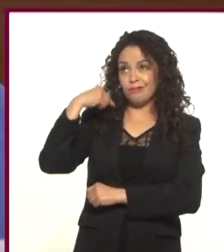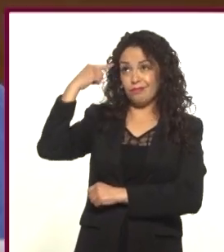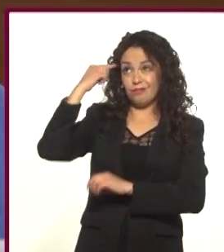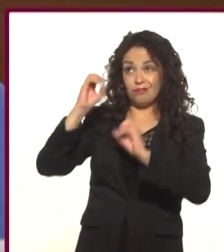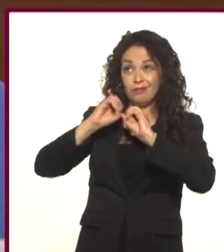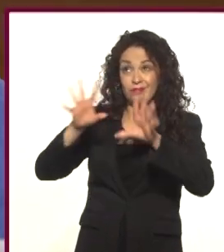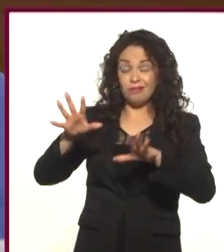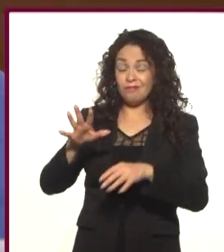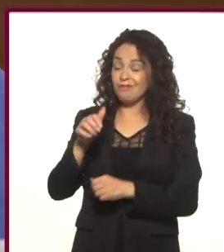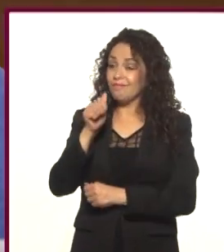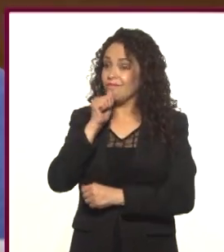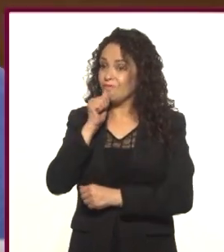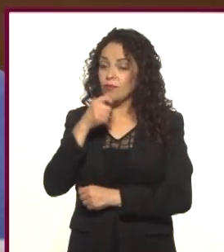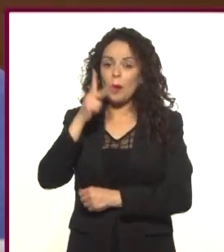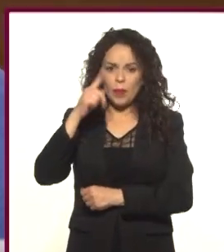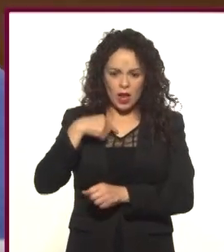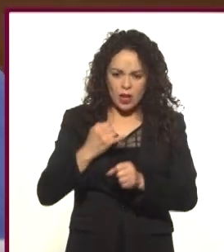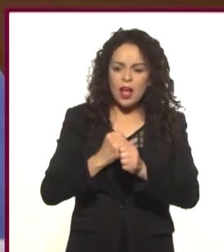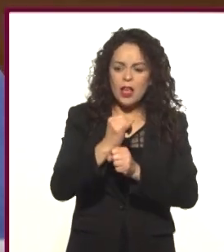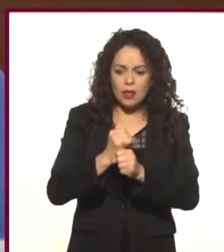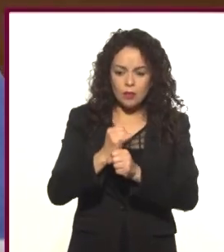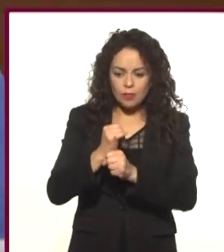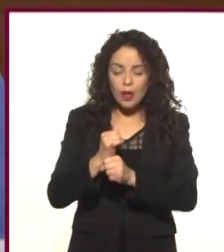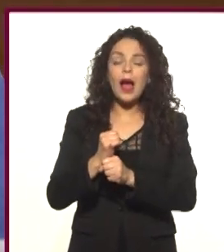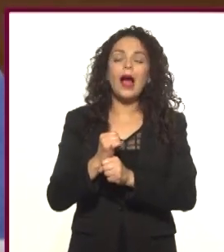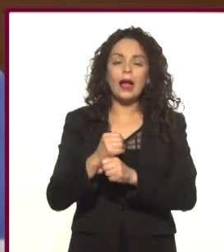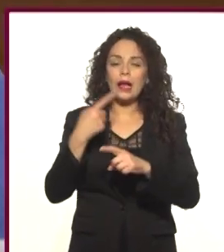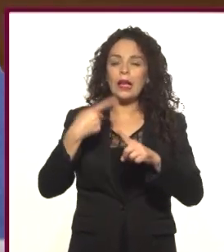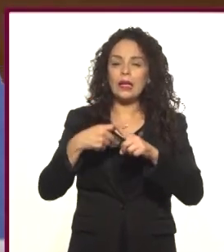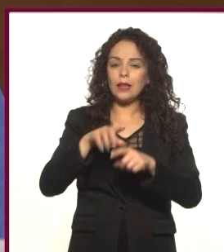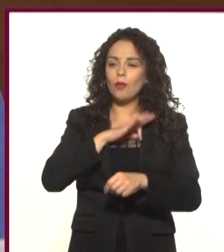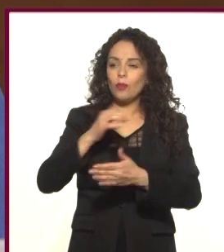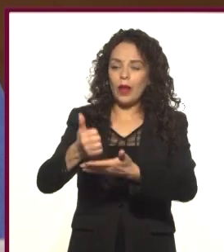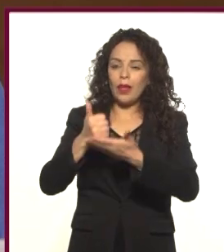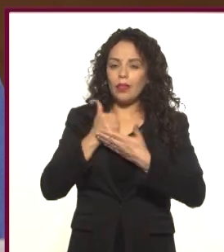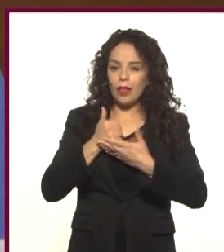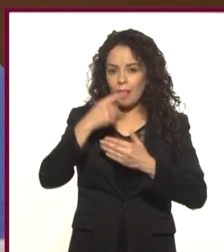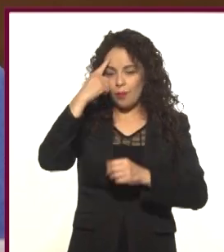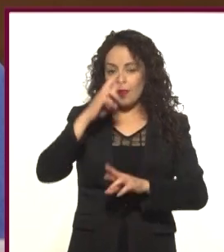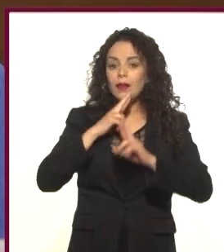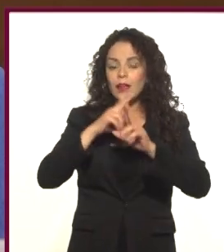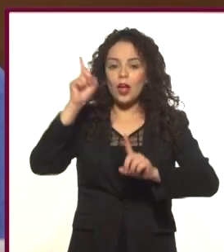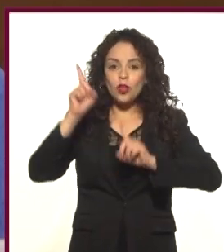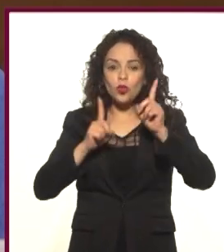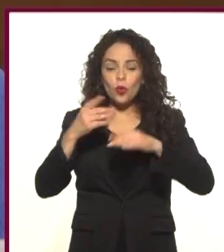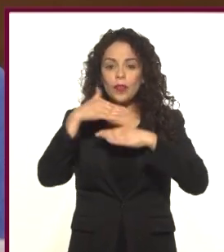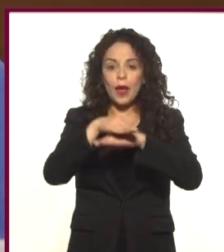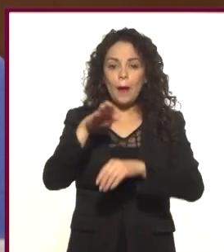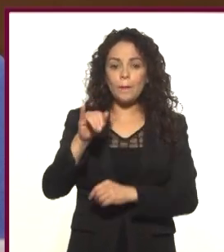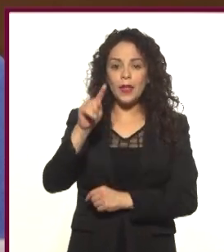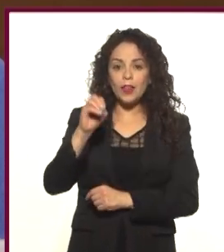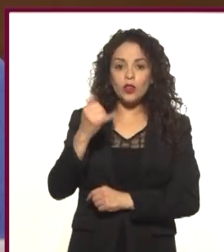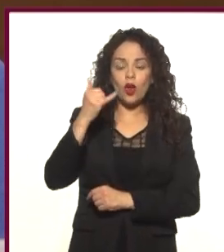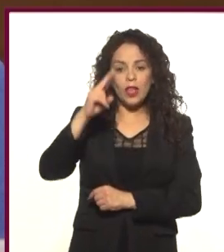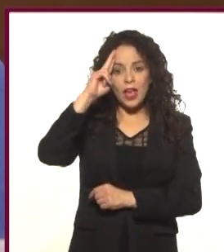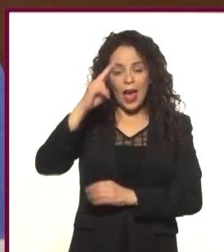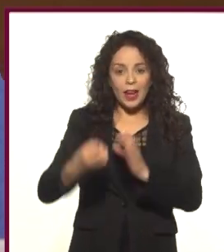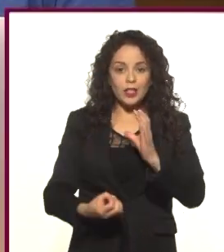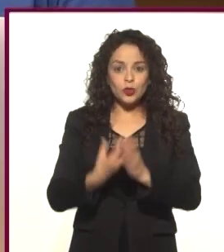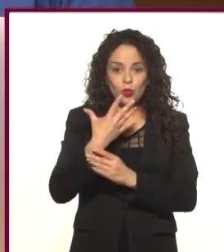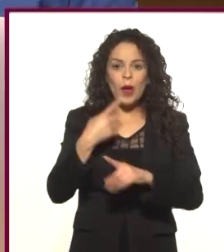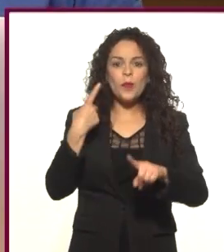muy claro, pero estuve investigando y sé de alguien que nos puede responder estas y más dudas sobre los mitos y los nuevos